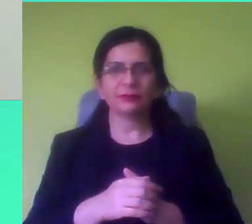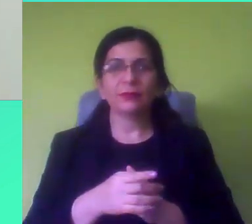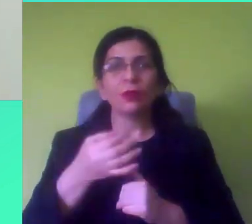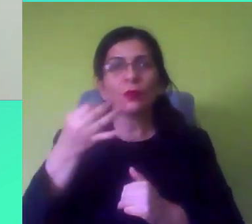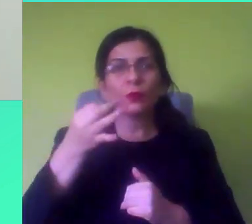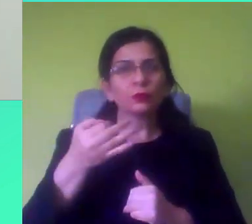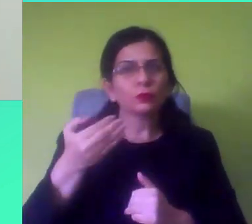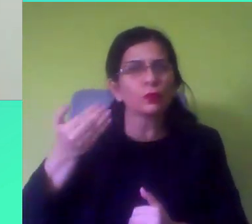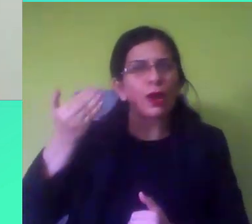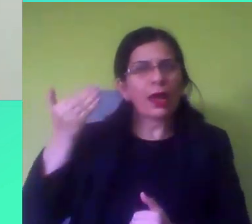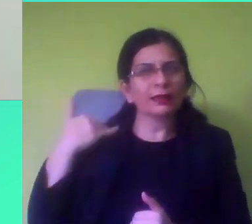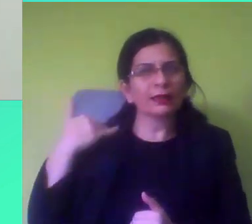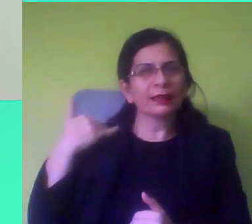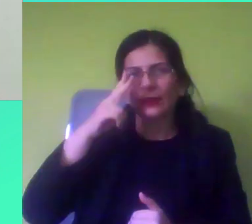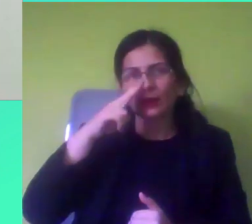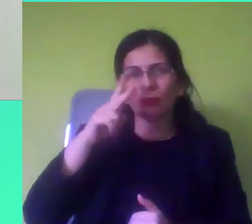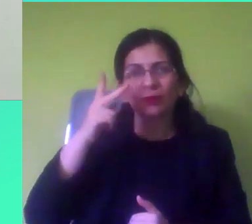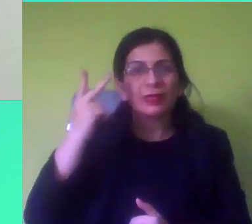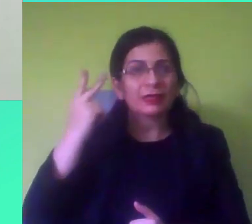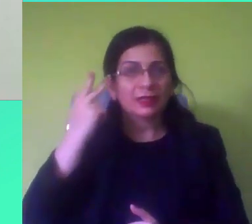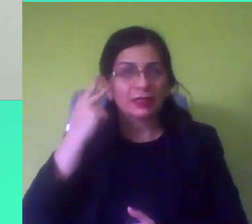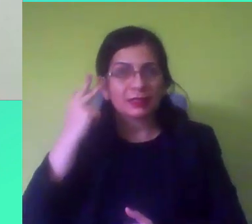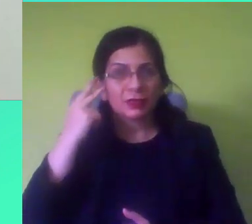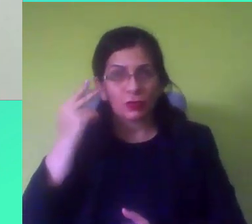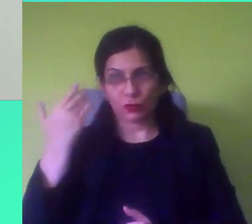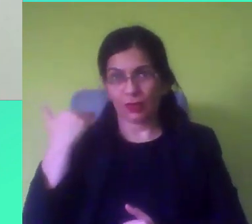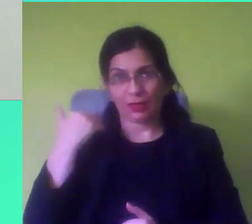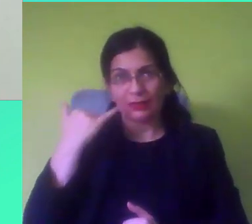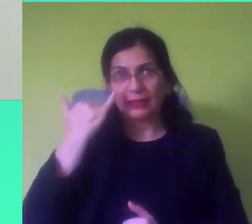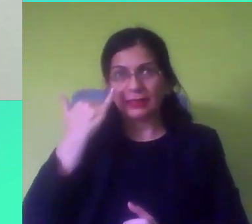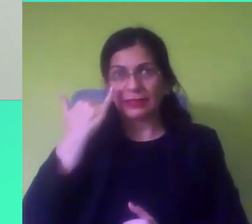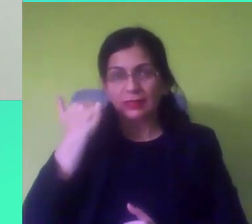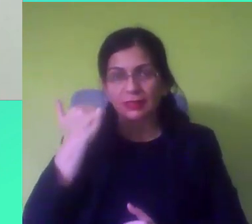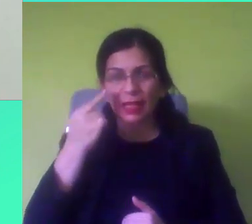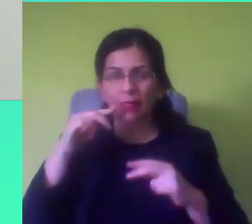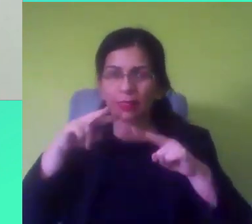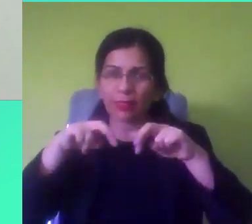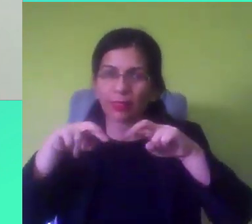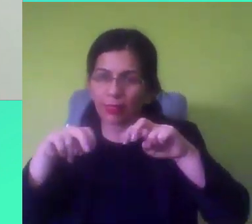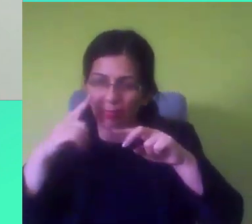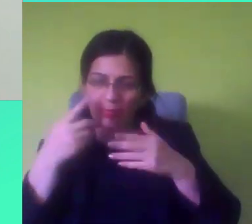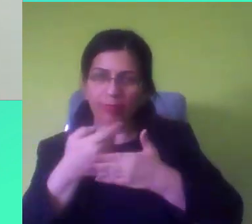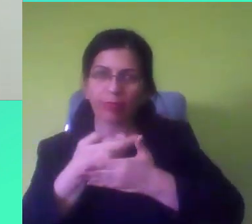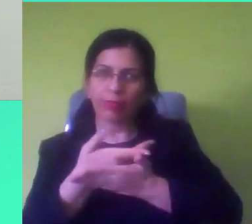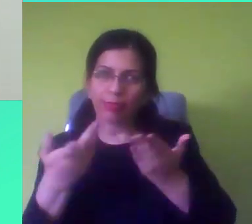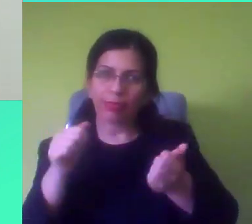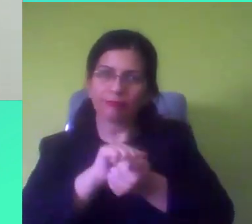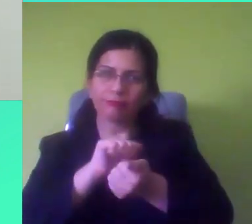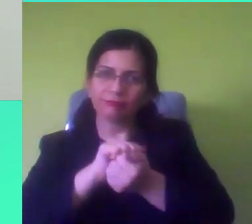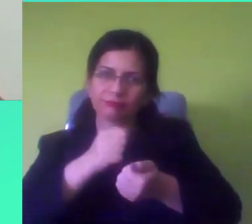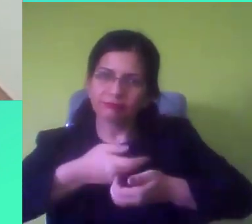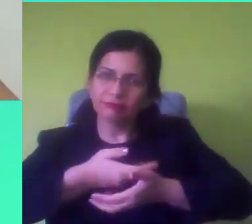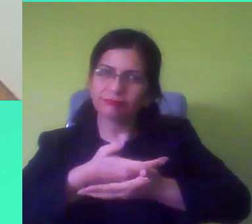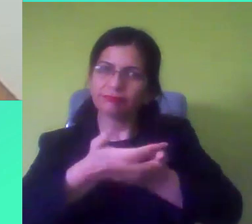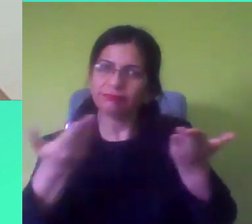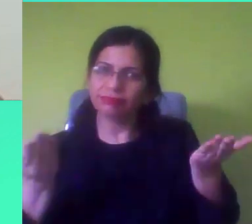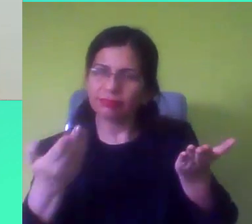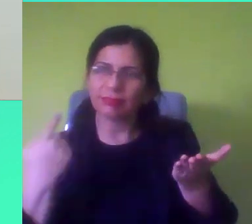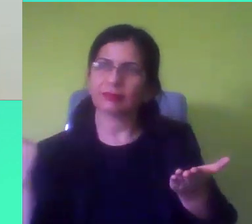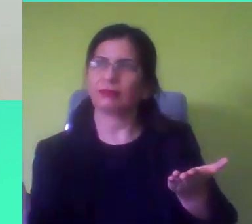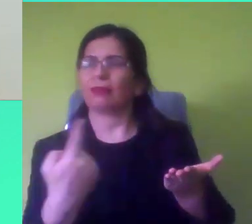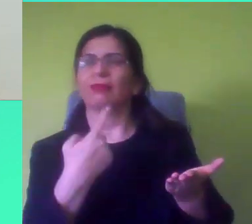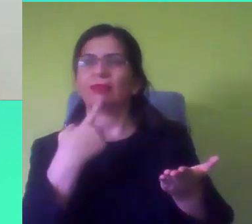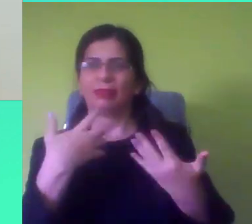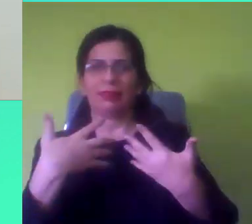año 2018 donde se publicaron los resultados del Inventario Nacional de Glaciares de Argentina, que no se podía dar